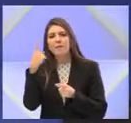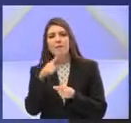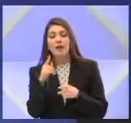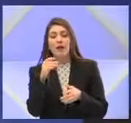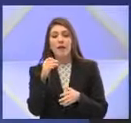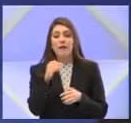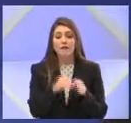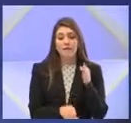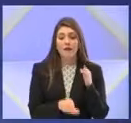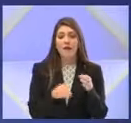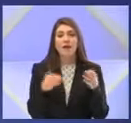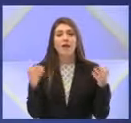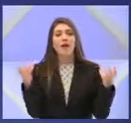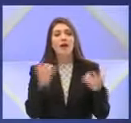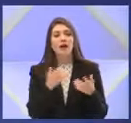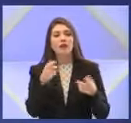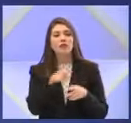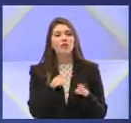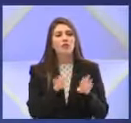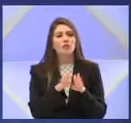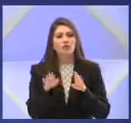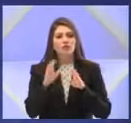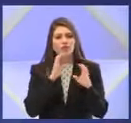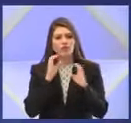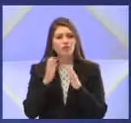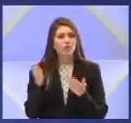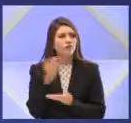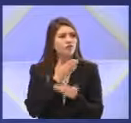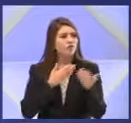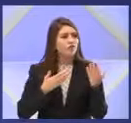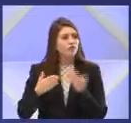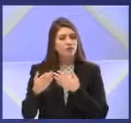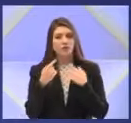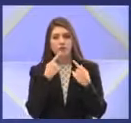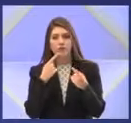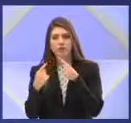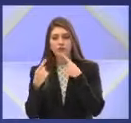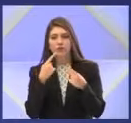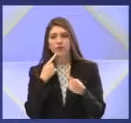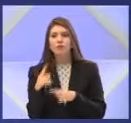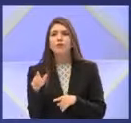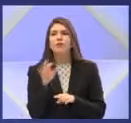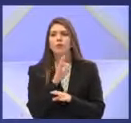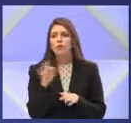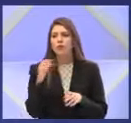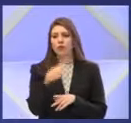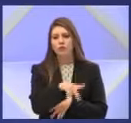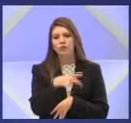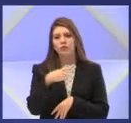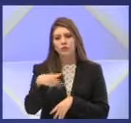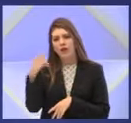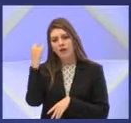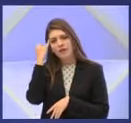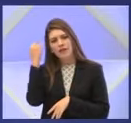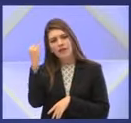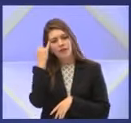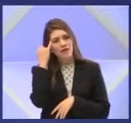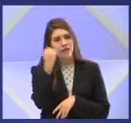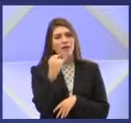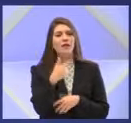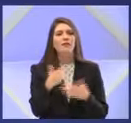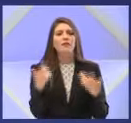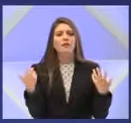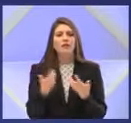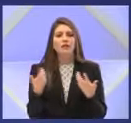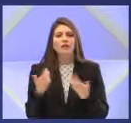tratar de a través de un diálogo de una mesa de discusión tratar de aterrizar algunas ideas o reflexiones sobre